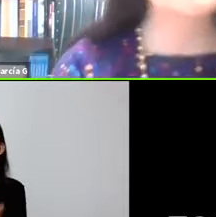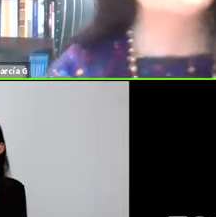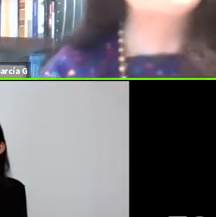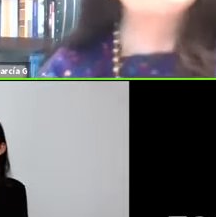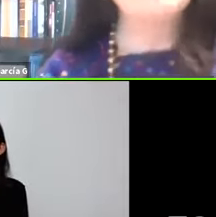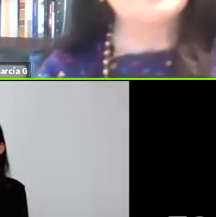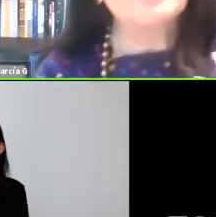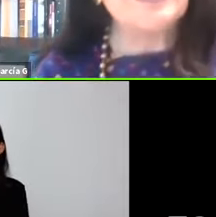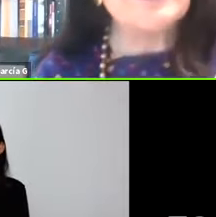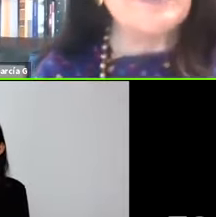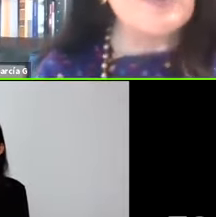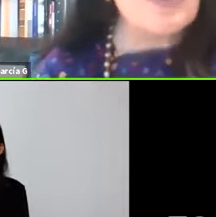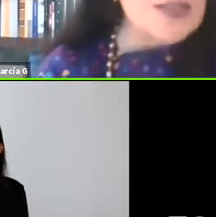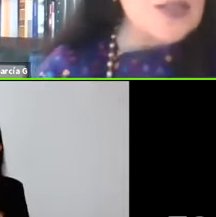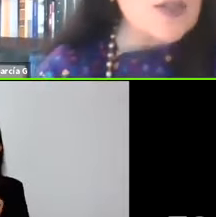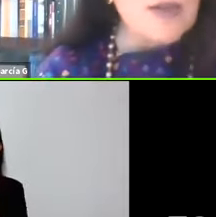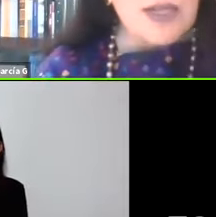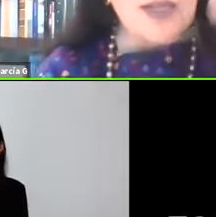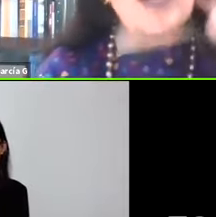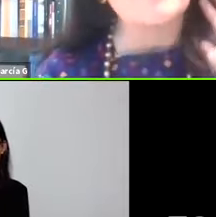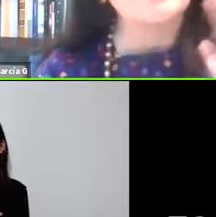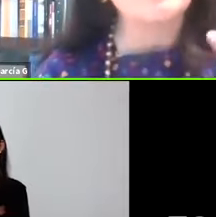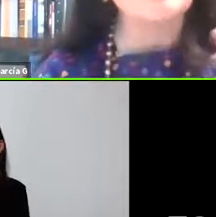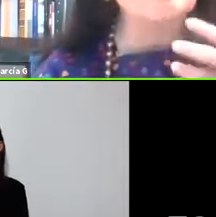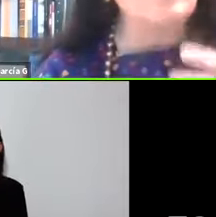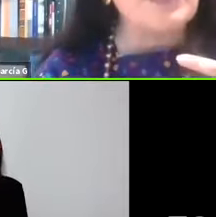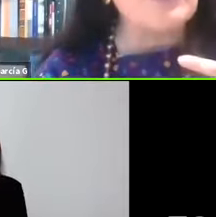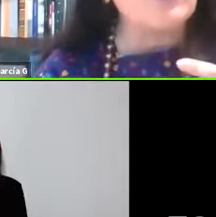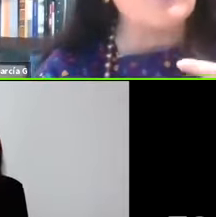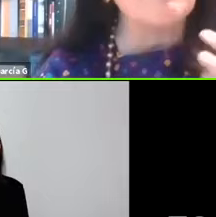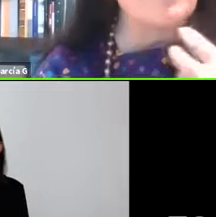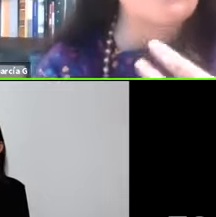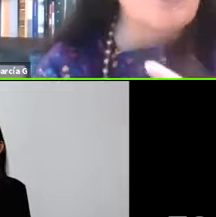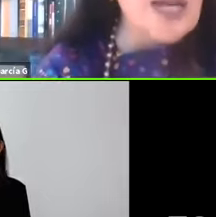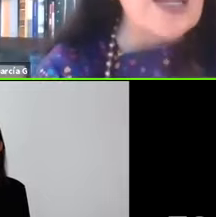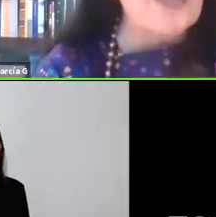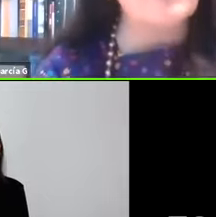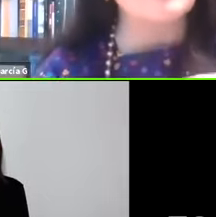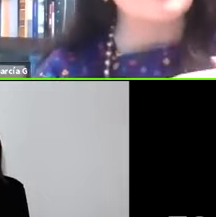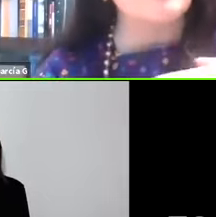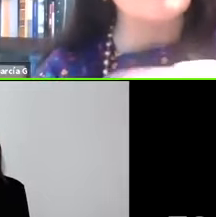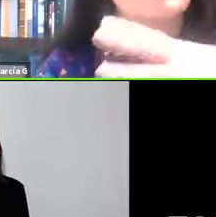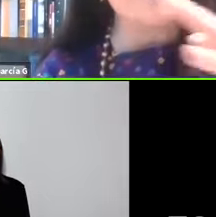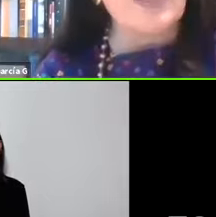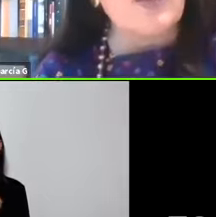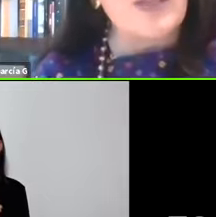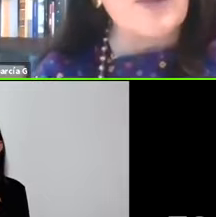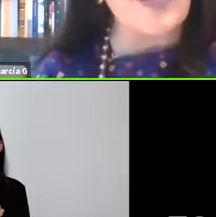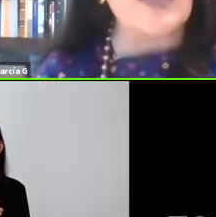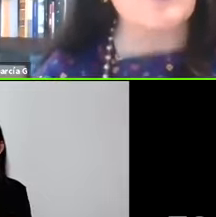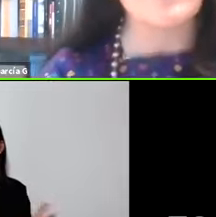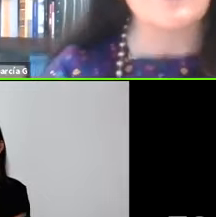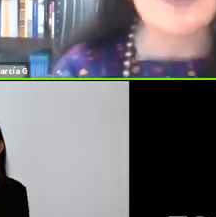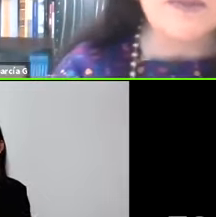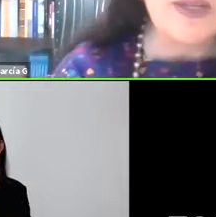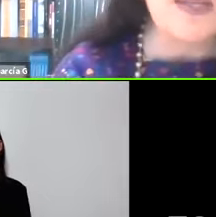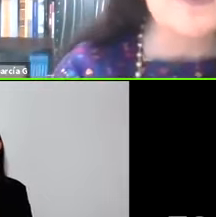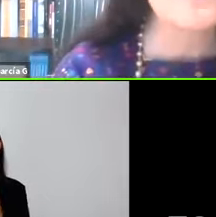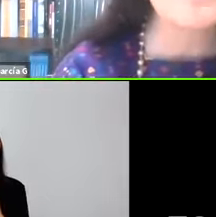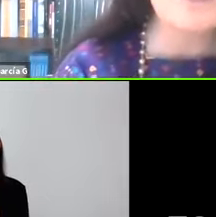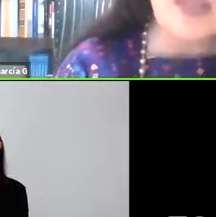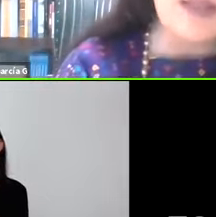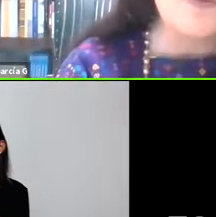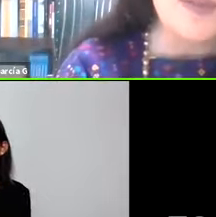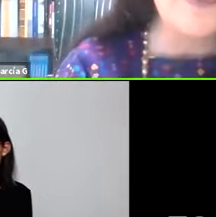lo menos para quienes hemos hecho este compromiso personal y lo hemos tratado de llevar a todas las